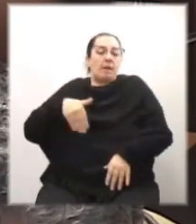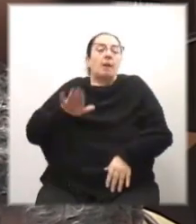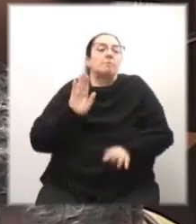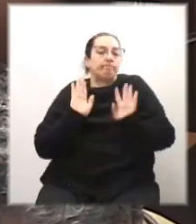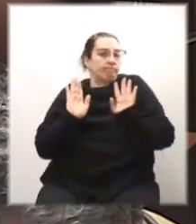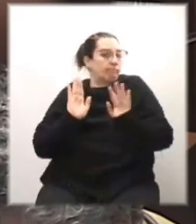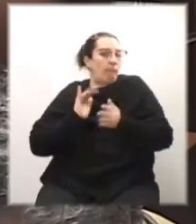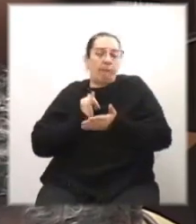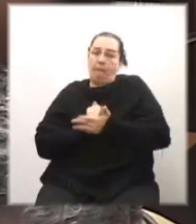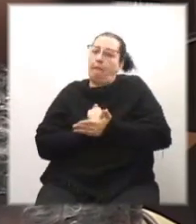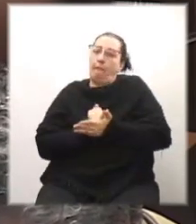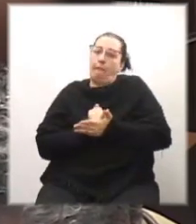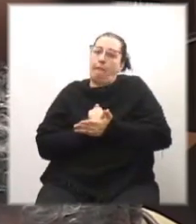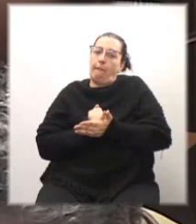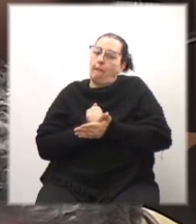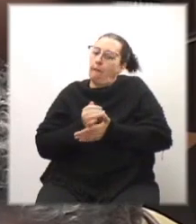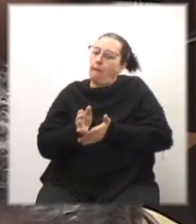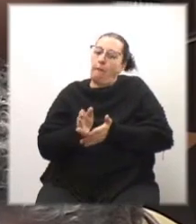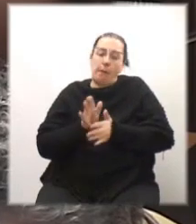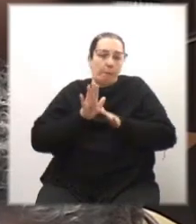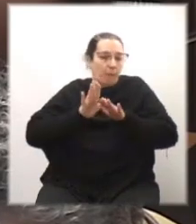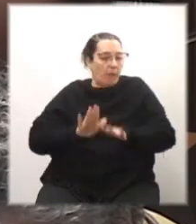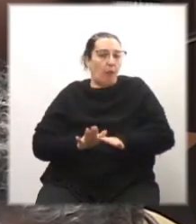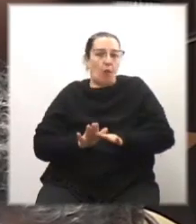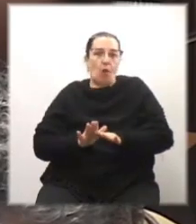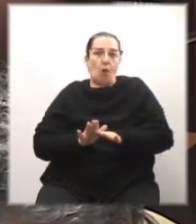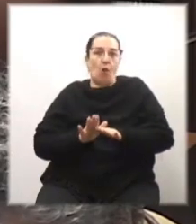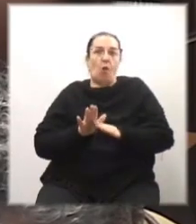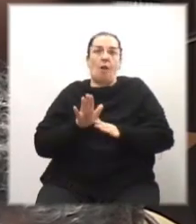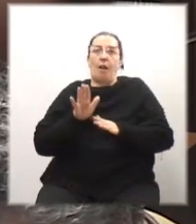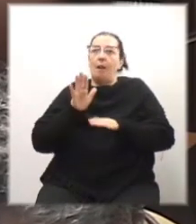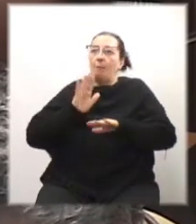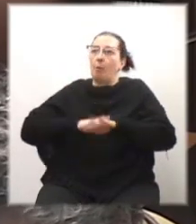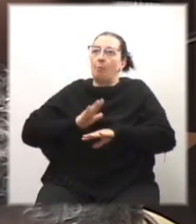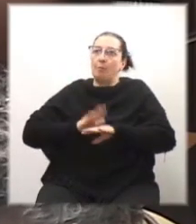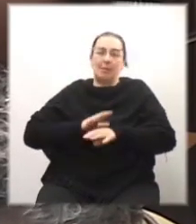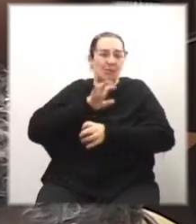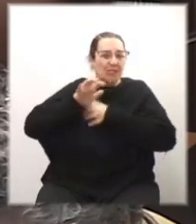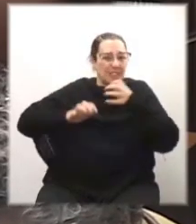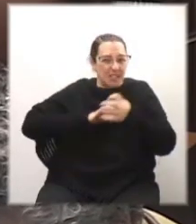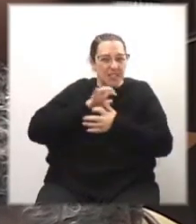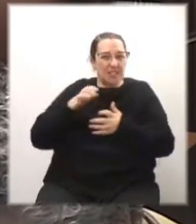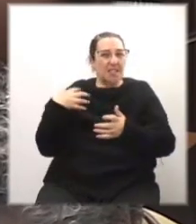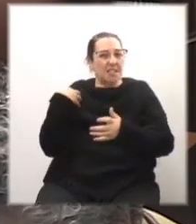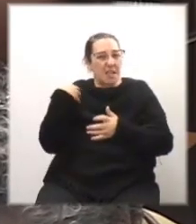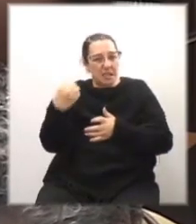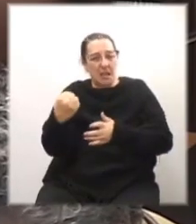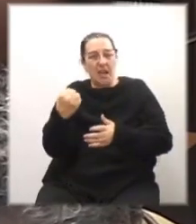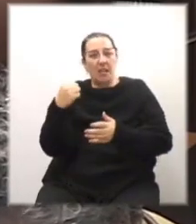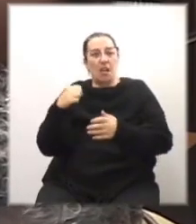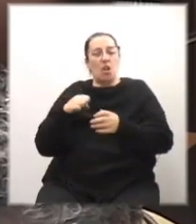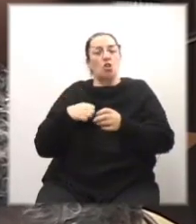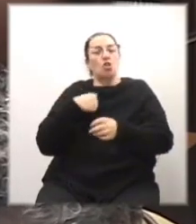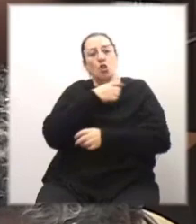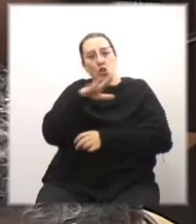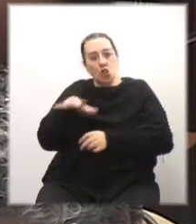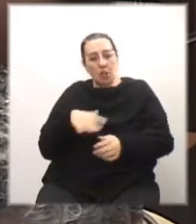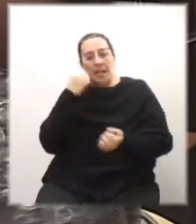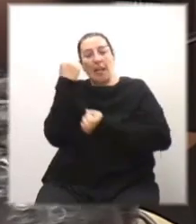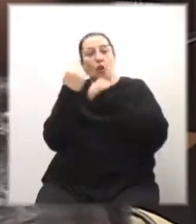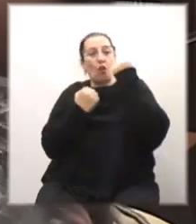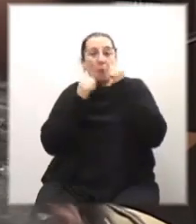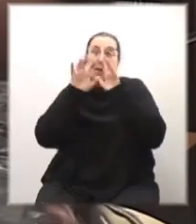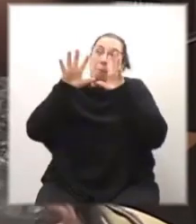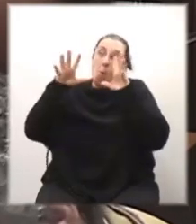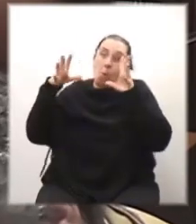mantuvo firme incluso habiendo sido atravesada por una crisis sanitaria, social y económica a escala